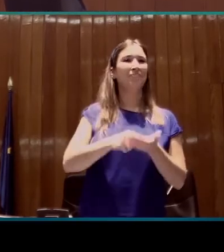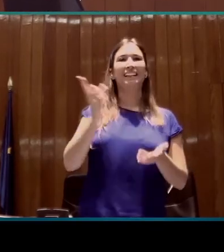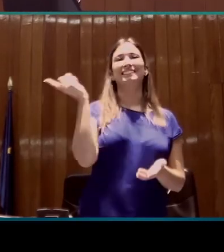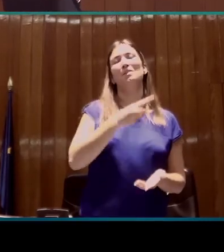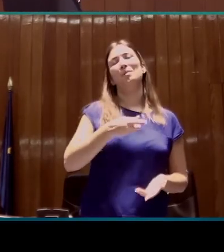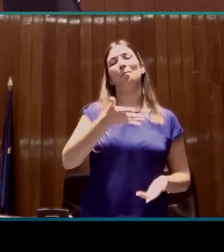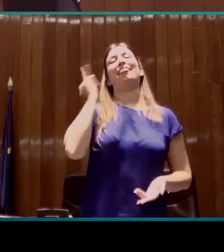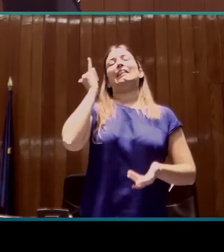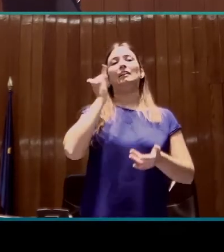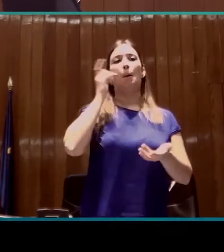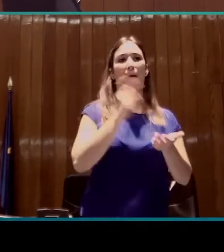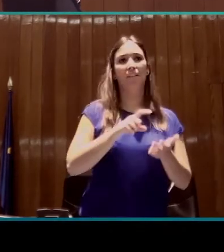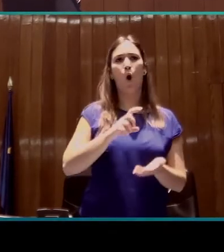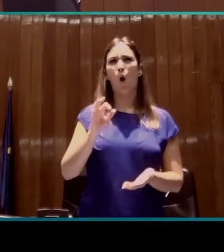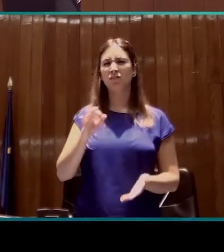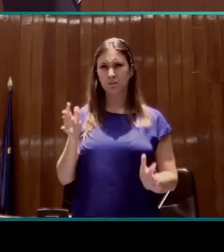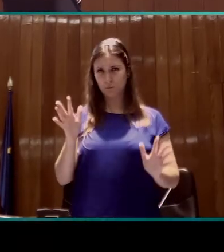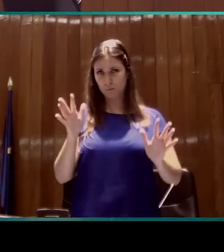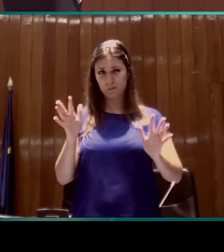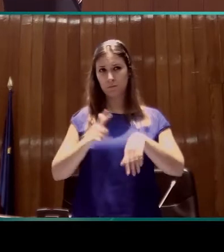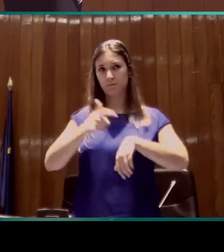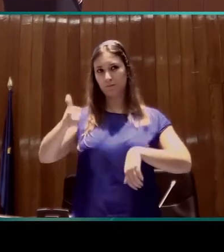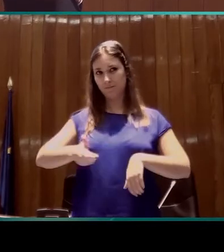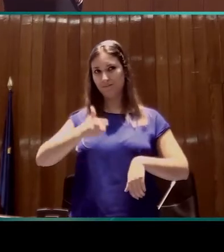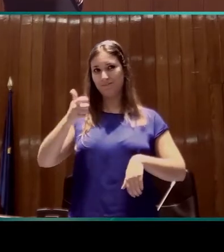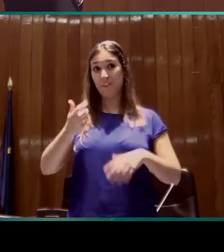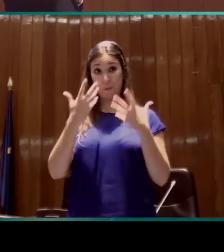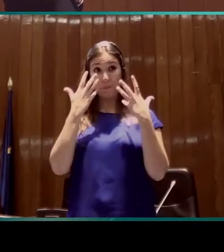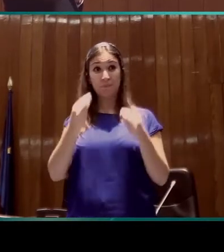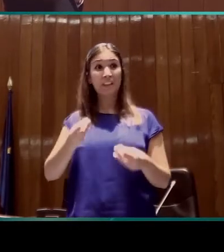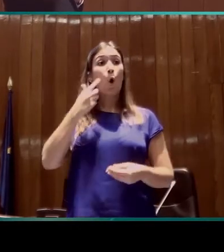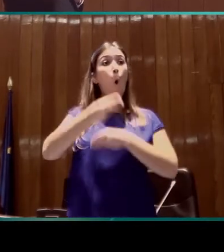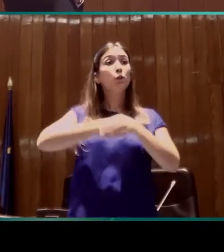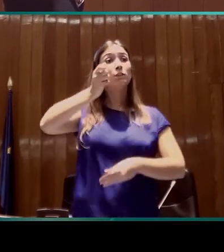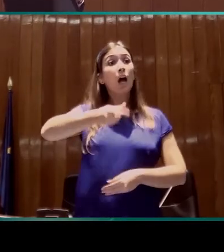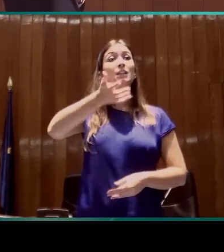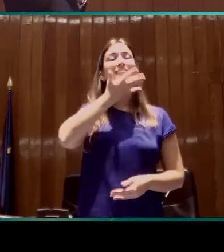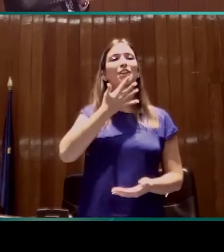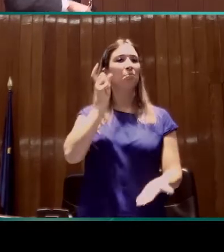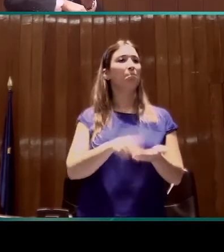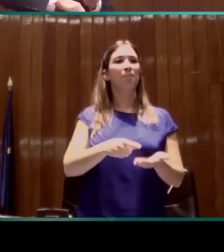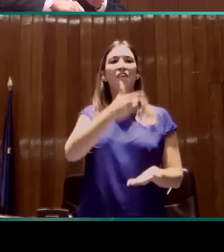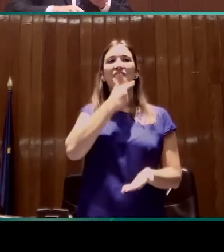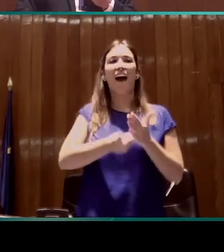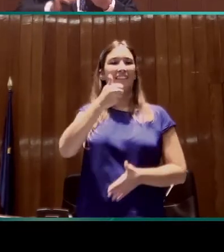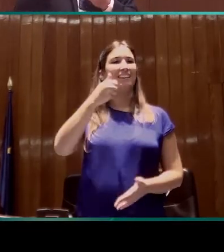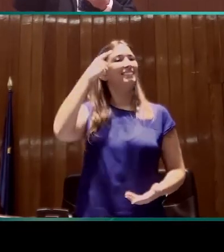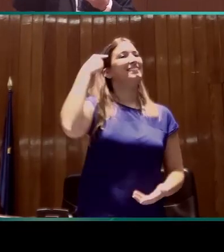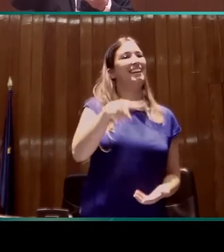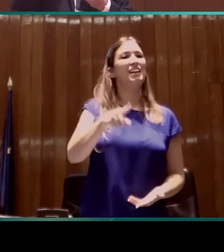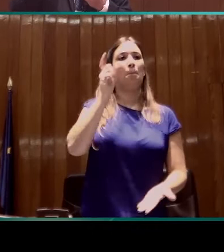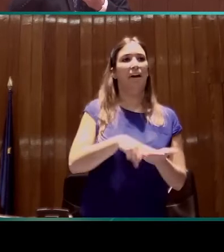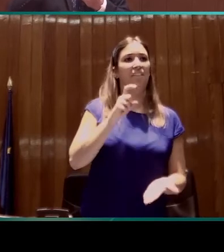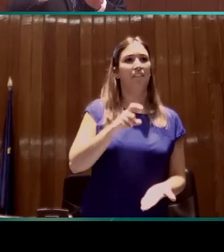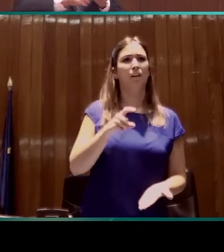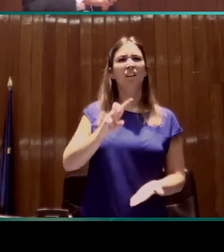es el tiempo de reacción. Vemos que el tiempo es menor para los signos de alta frecuencia que para los signos de baja frecuencia. Pero